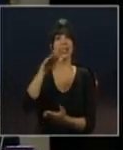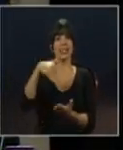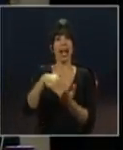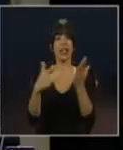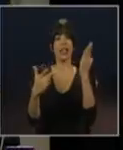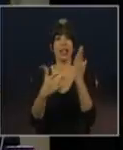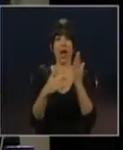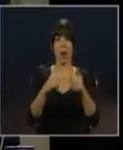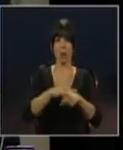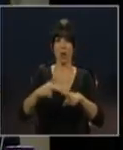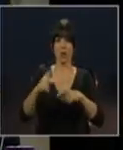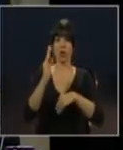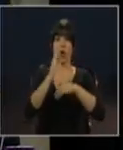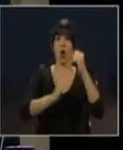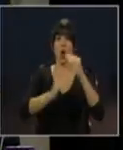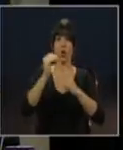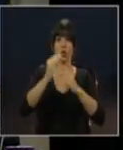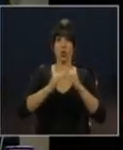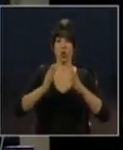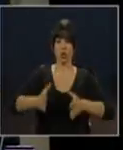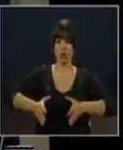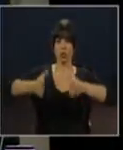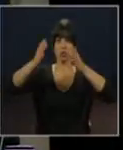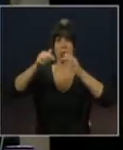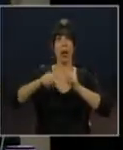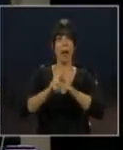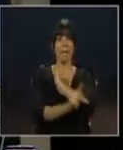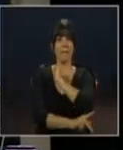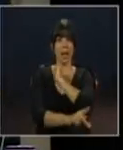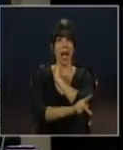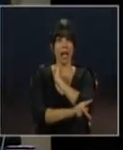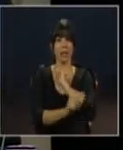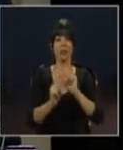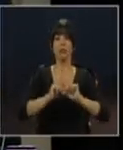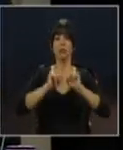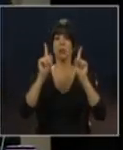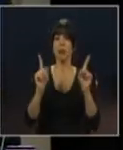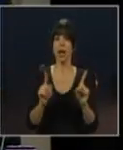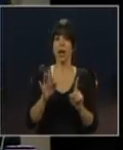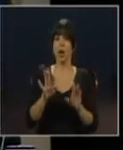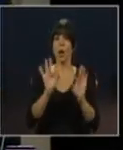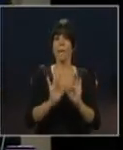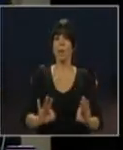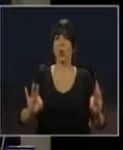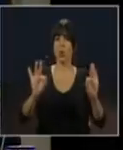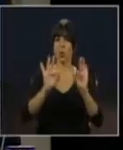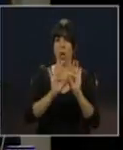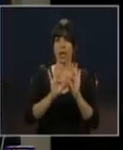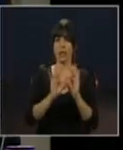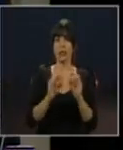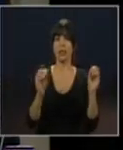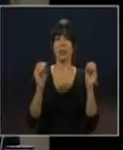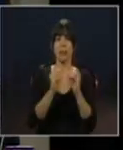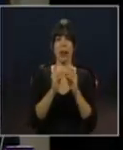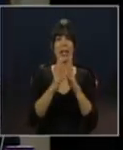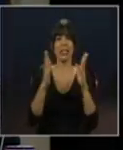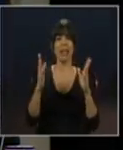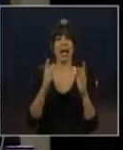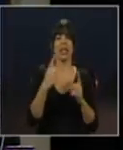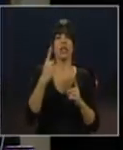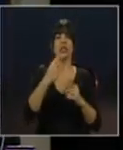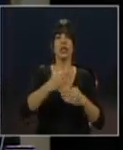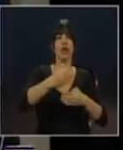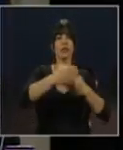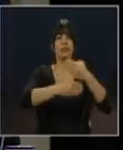técnico profesional construido en vertical en el país. Sin embargo, su importancia va mucho más allá de la varilla y el